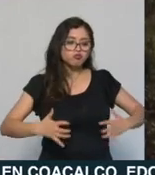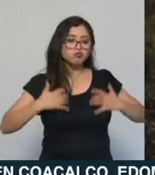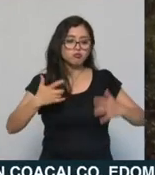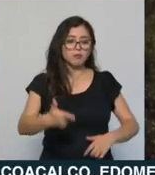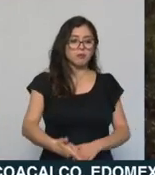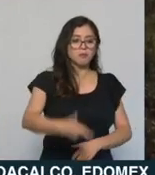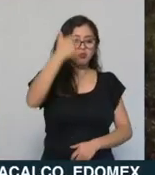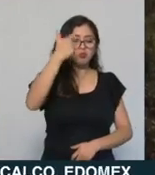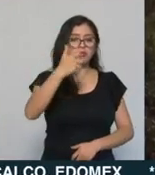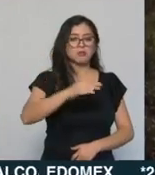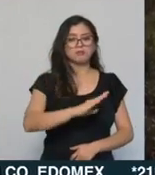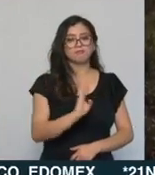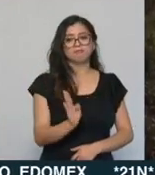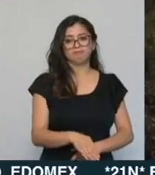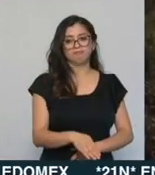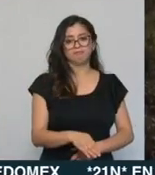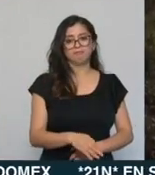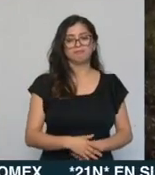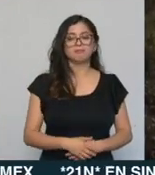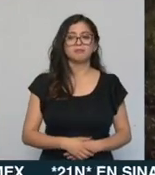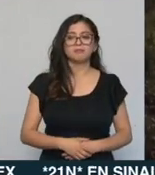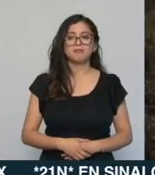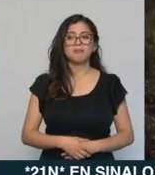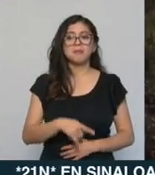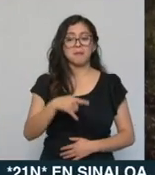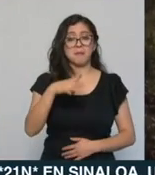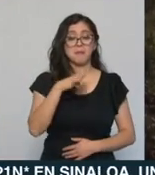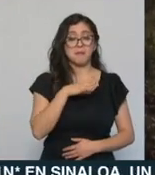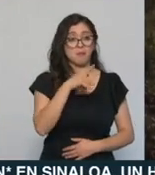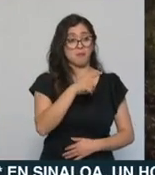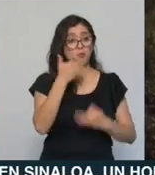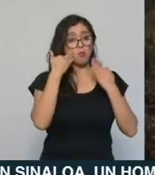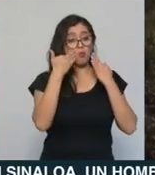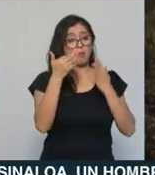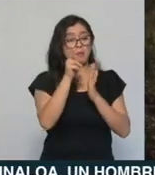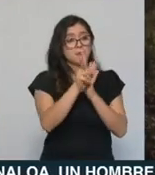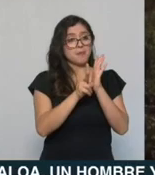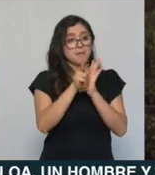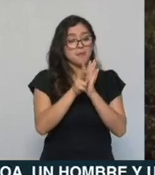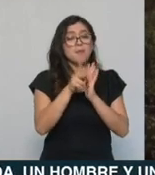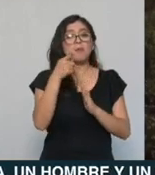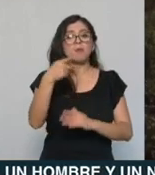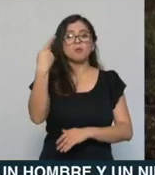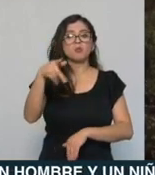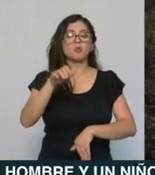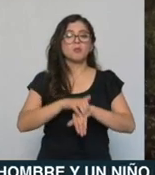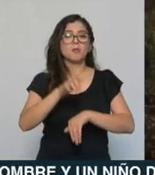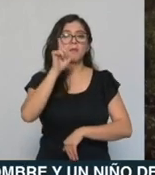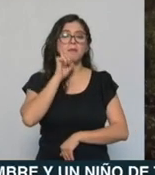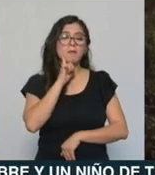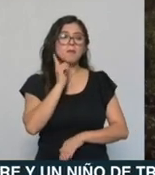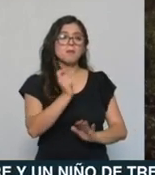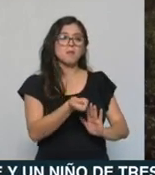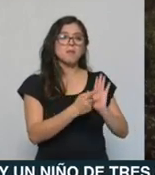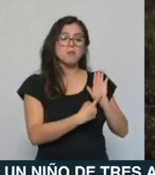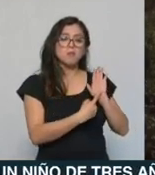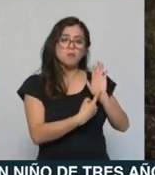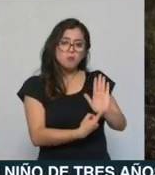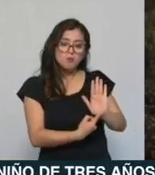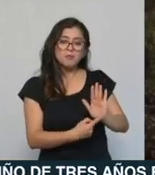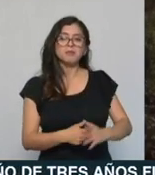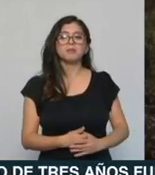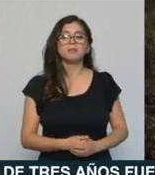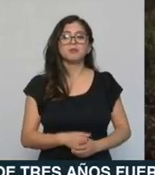asesina. Hay un video respecto a esta agresión que fue presentado por su amiga cuando